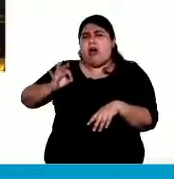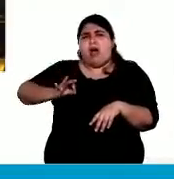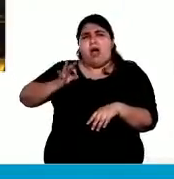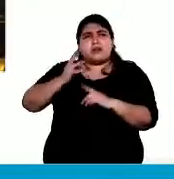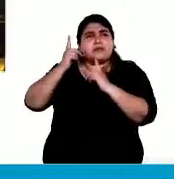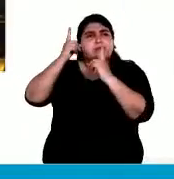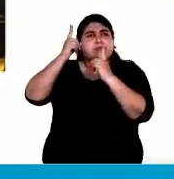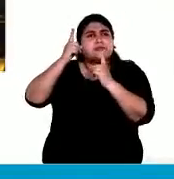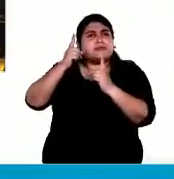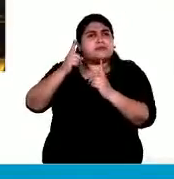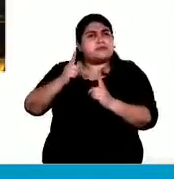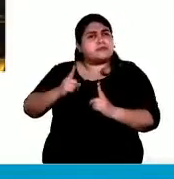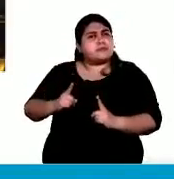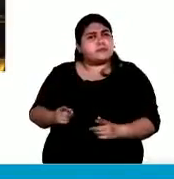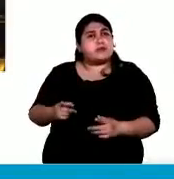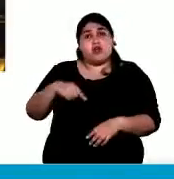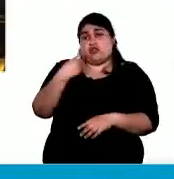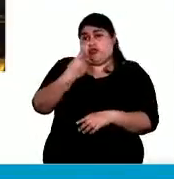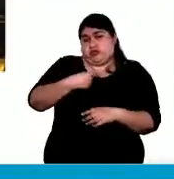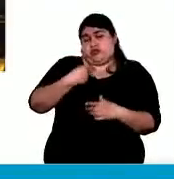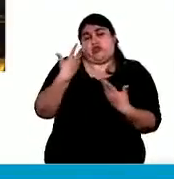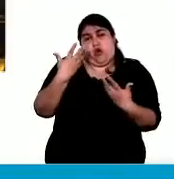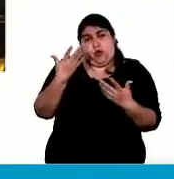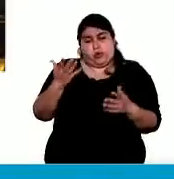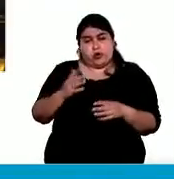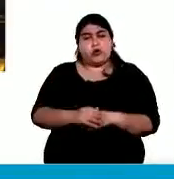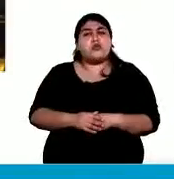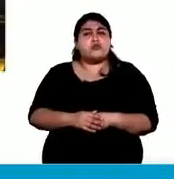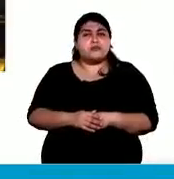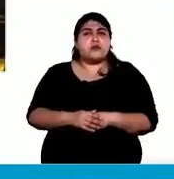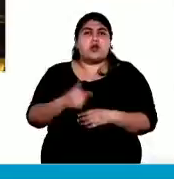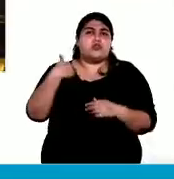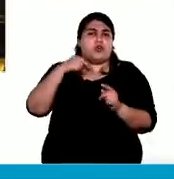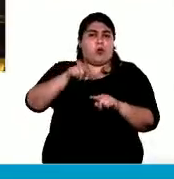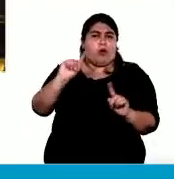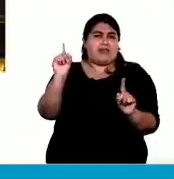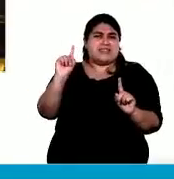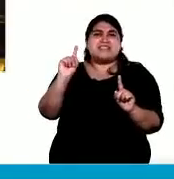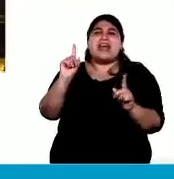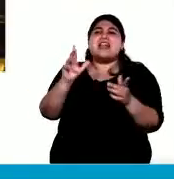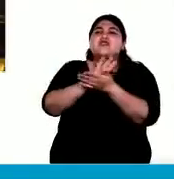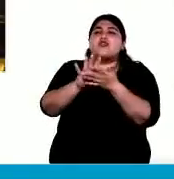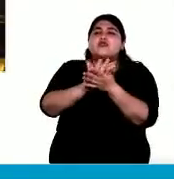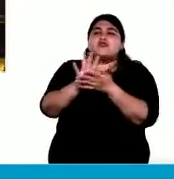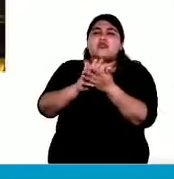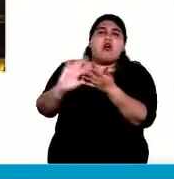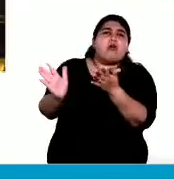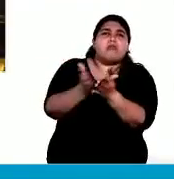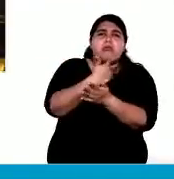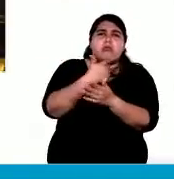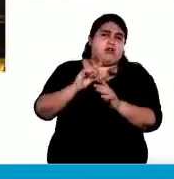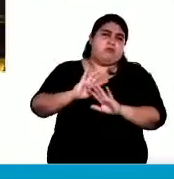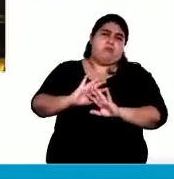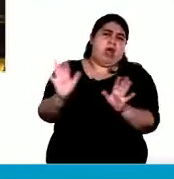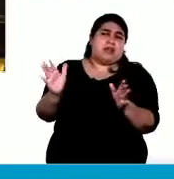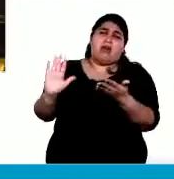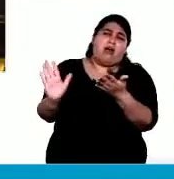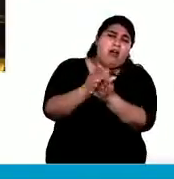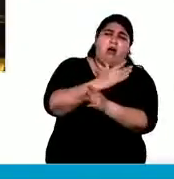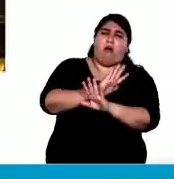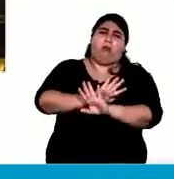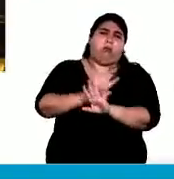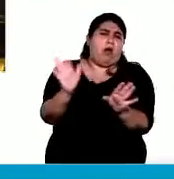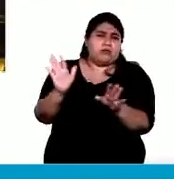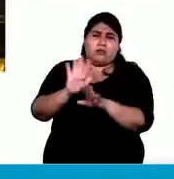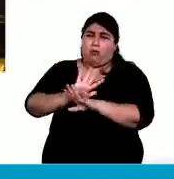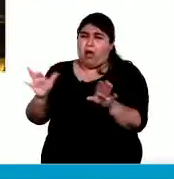día a día nosotros obviamente decimos que no puede ser esa la salida basta de represión basta de desalojos y está